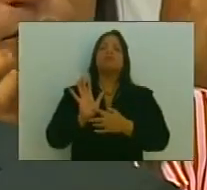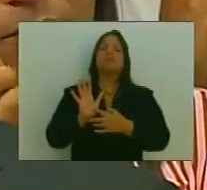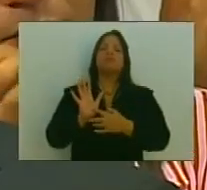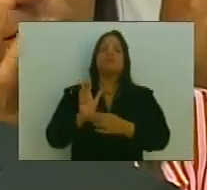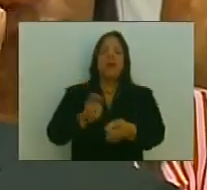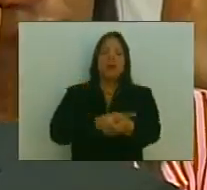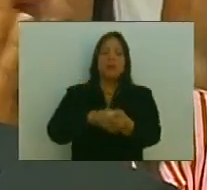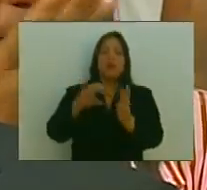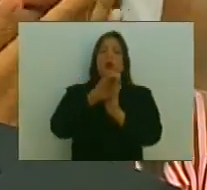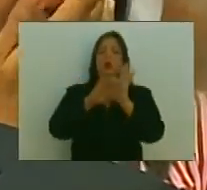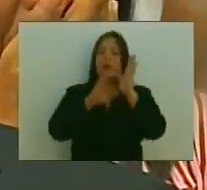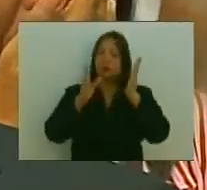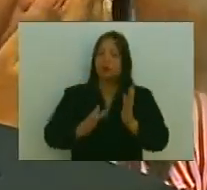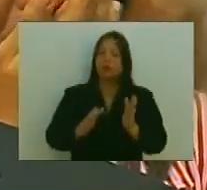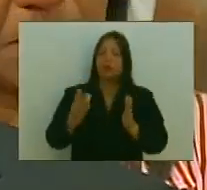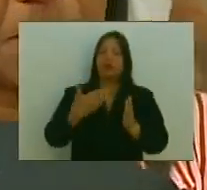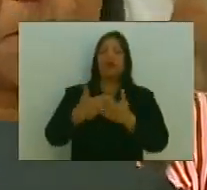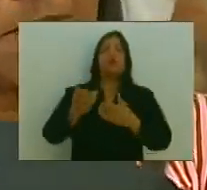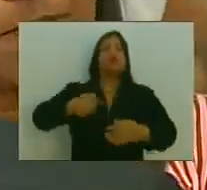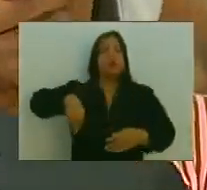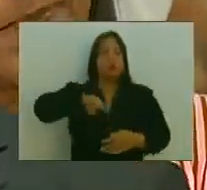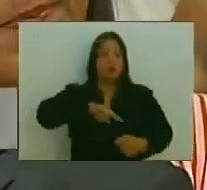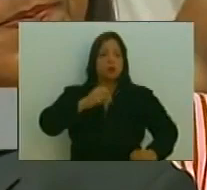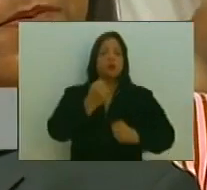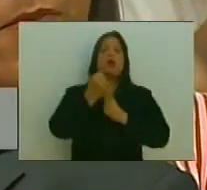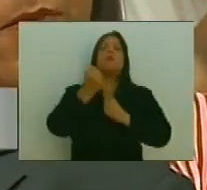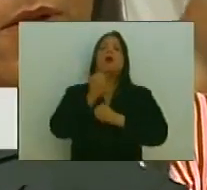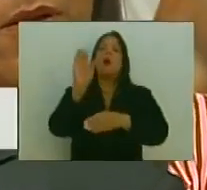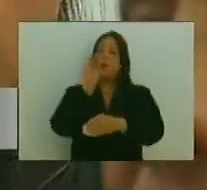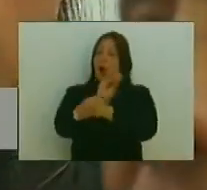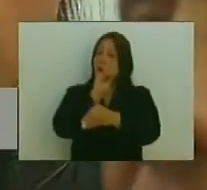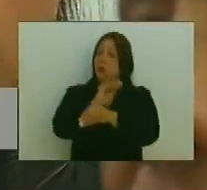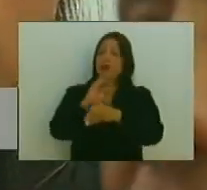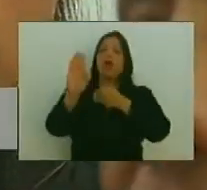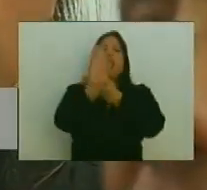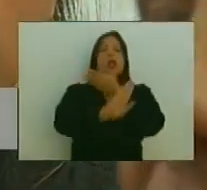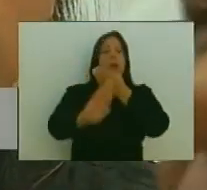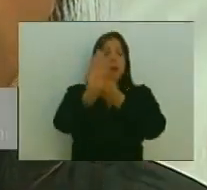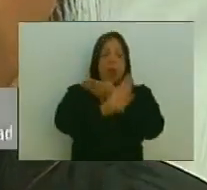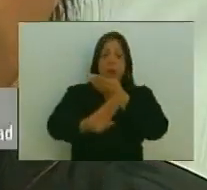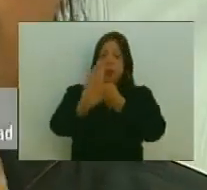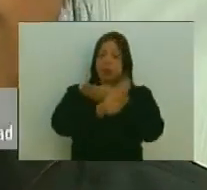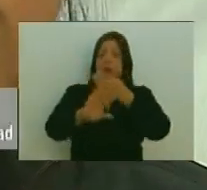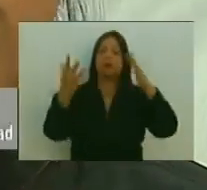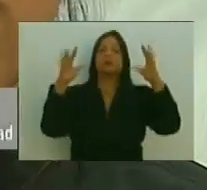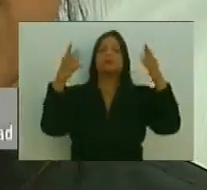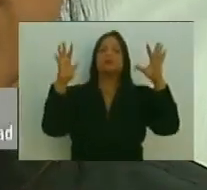colegas constituyentes. Nosotros las vamos a resguardar, las vamos a proteger.